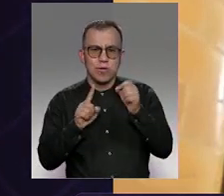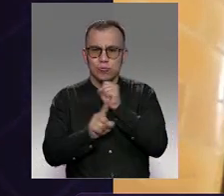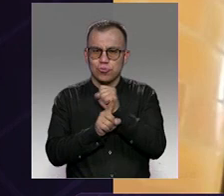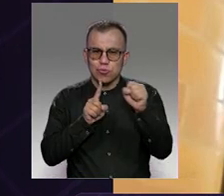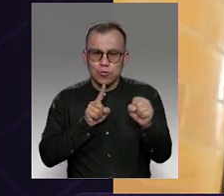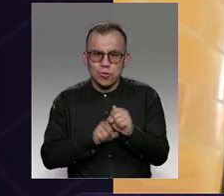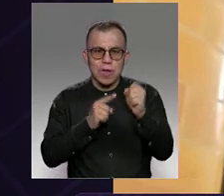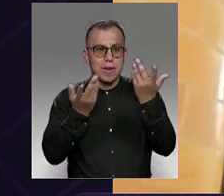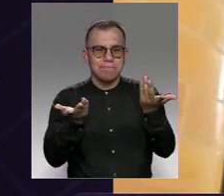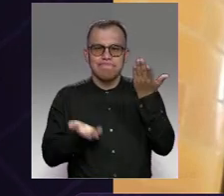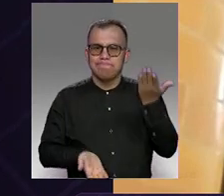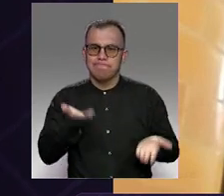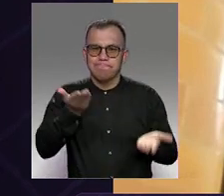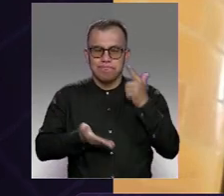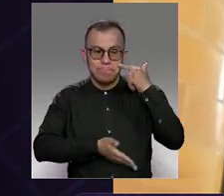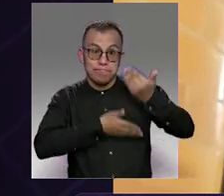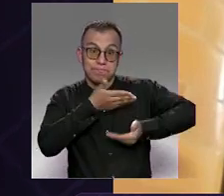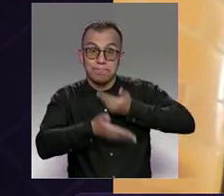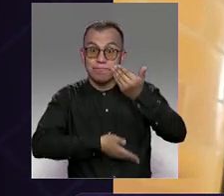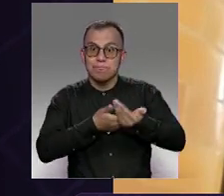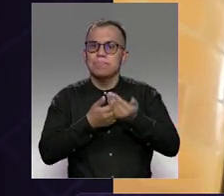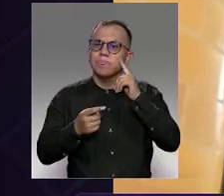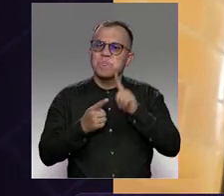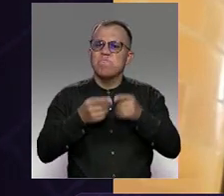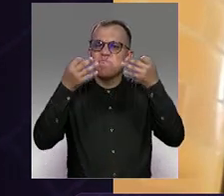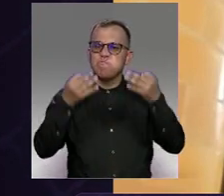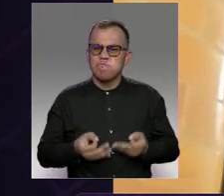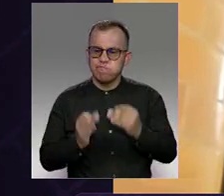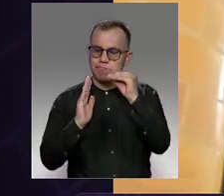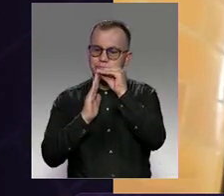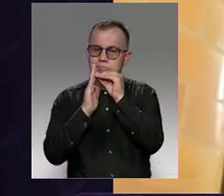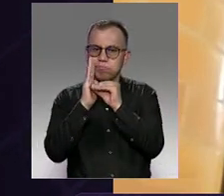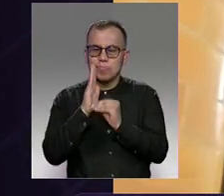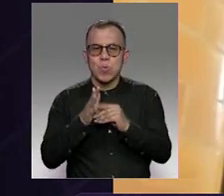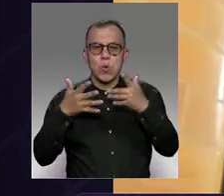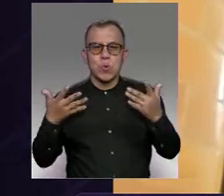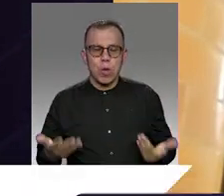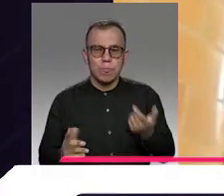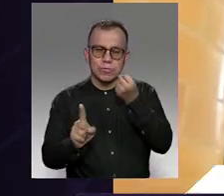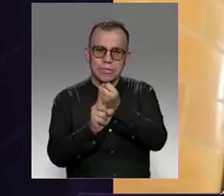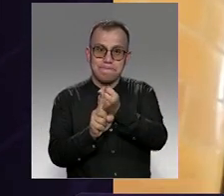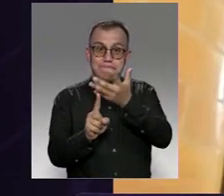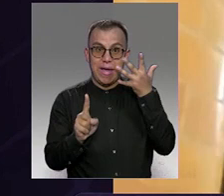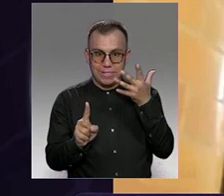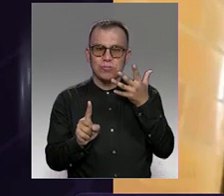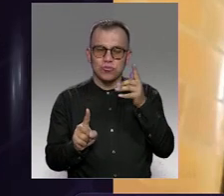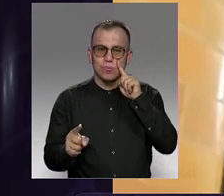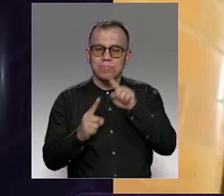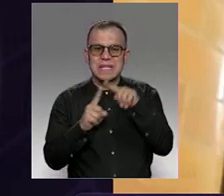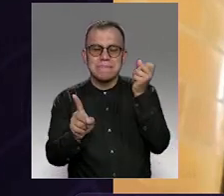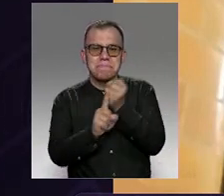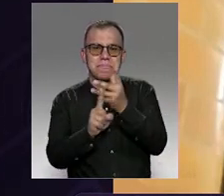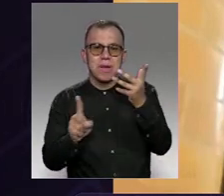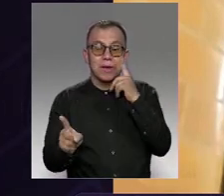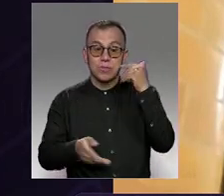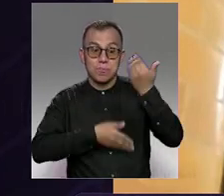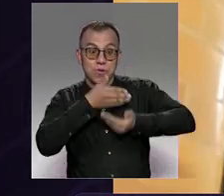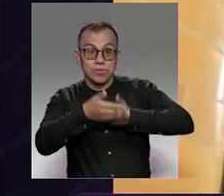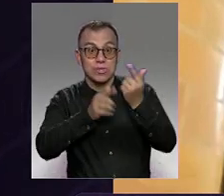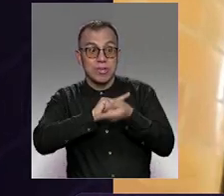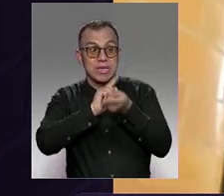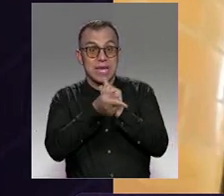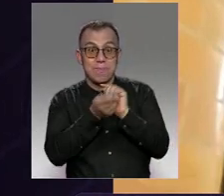social en perspectiva de determinar los impactos que tiene la reforma